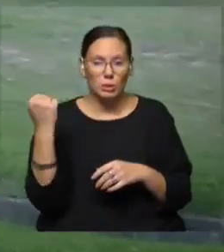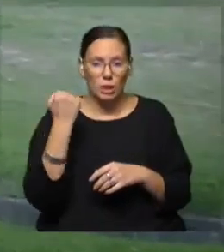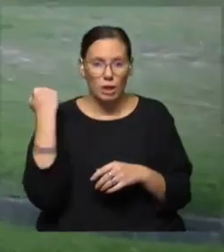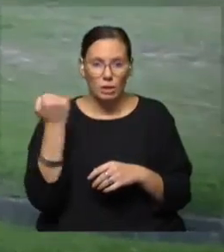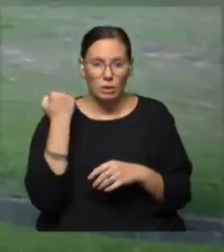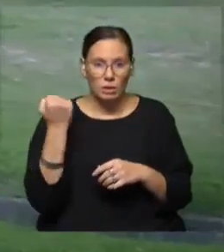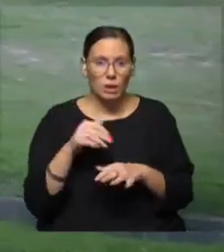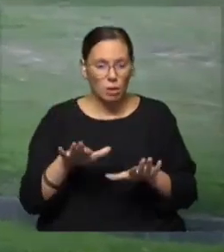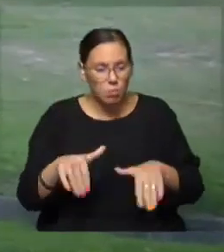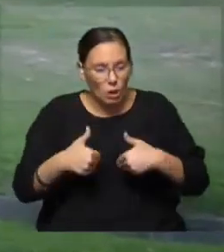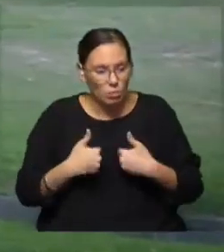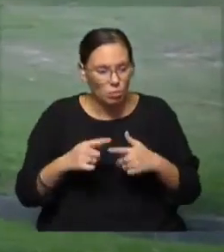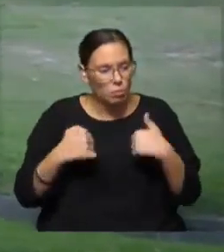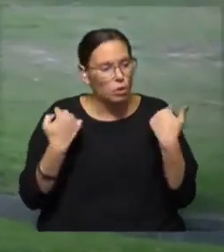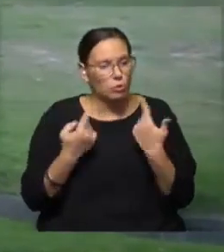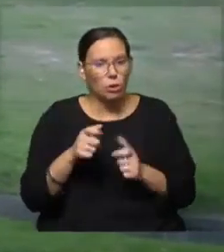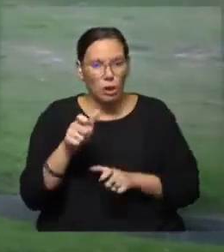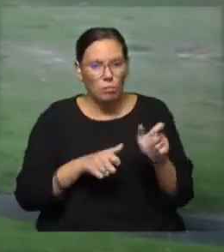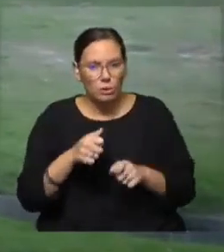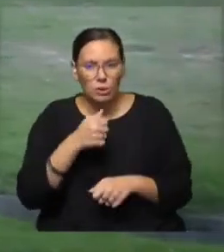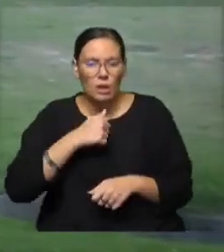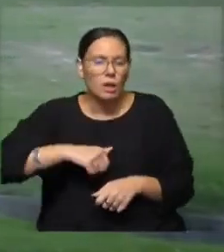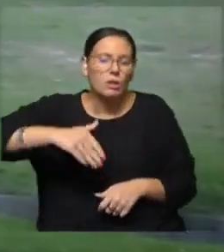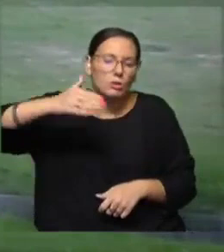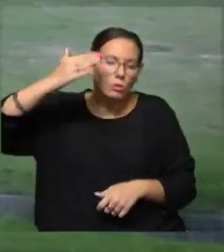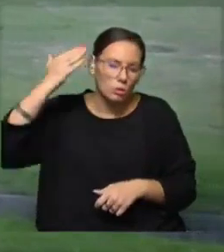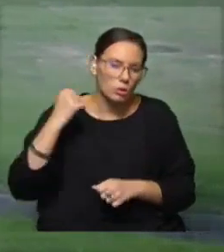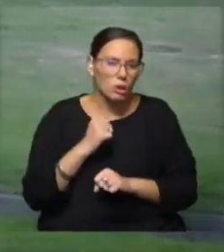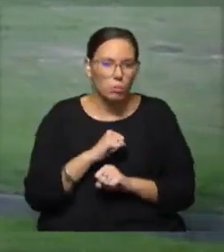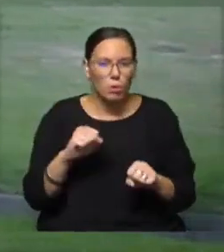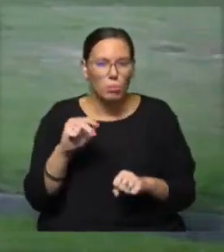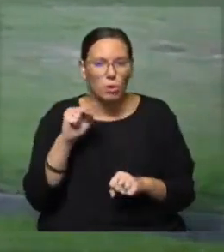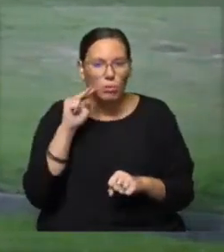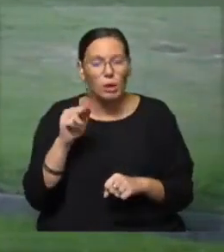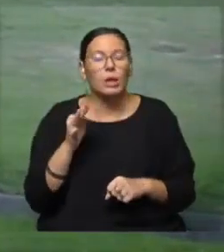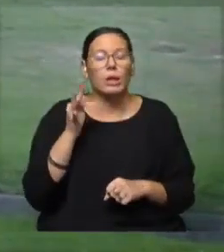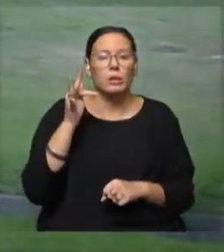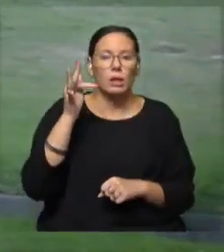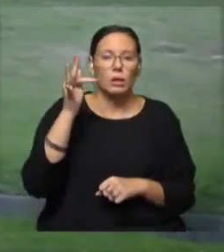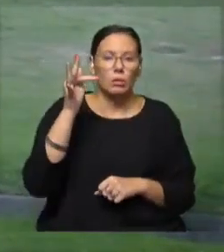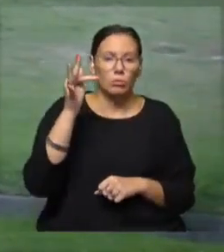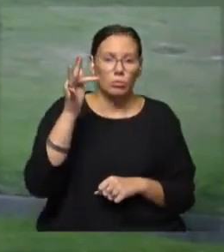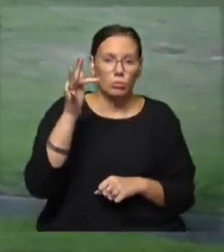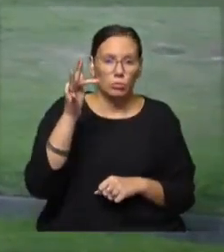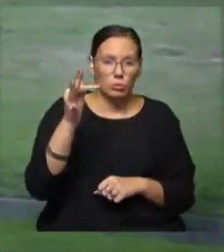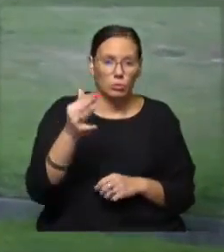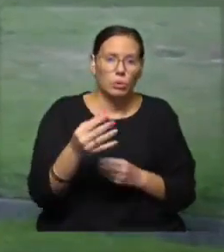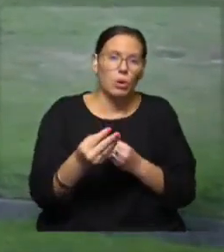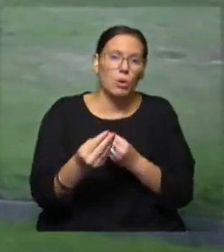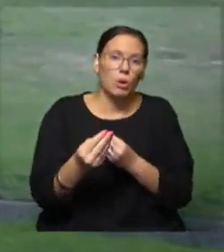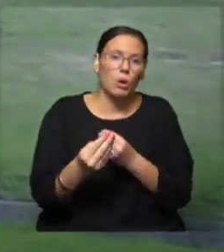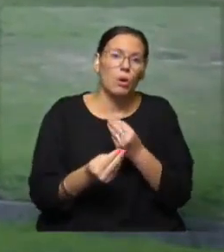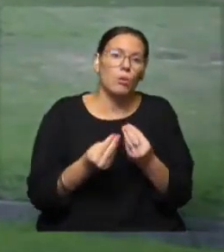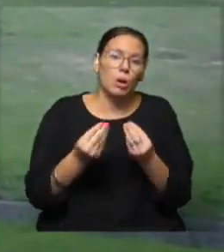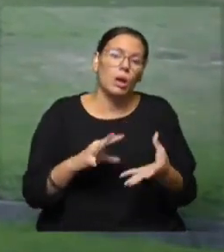nos apropiemos entre todos de lo que pasó y veamos hacia adelante cuál es